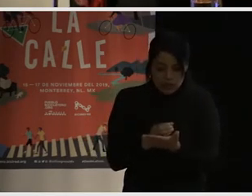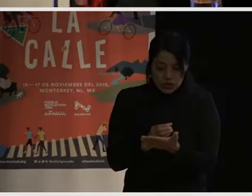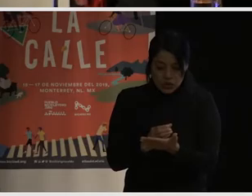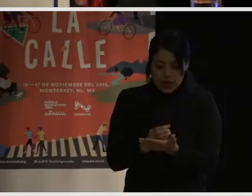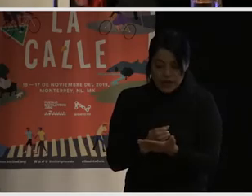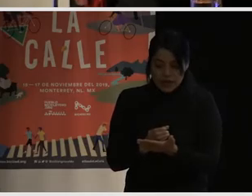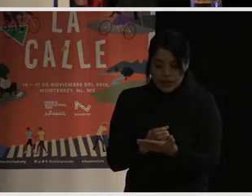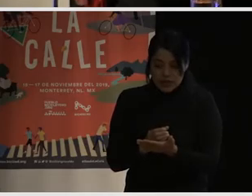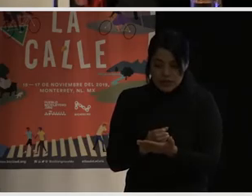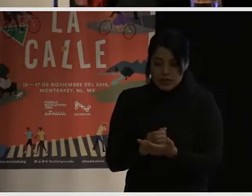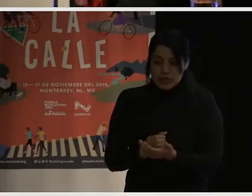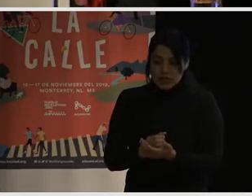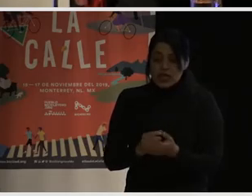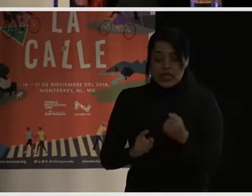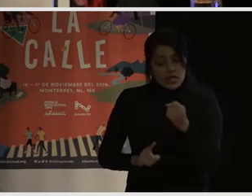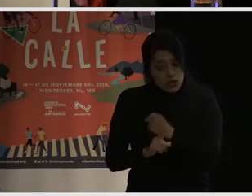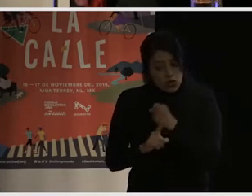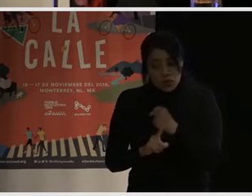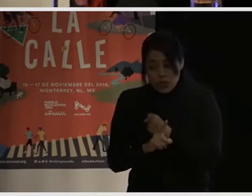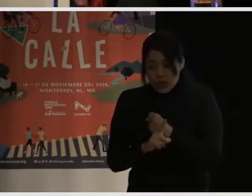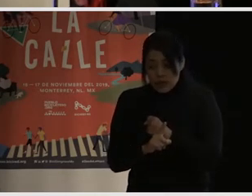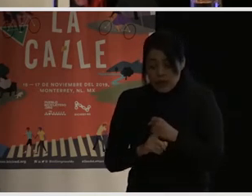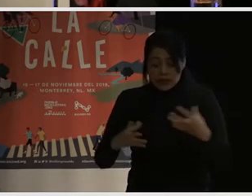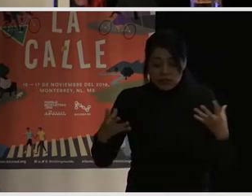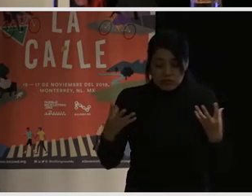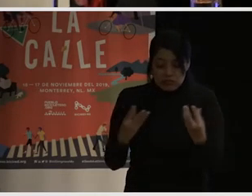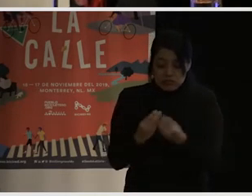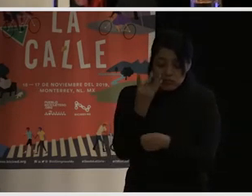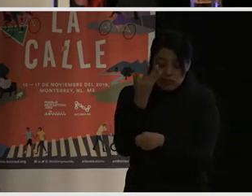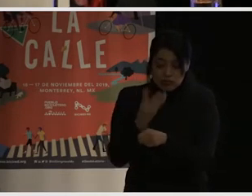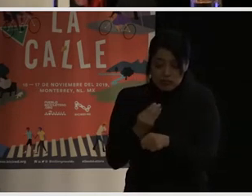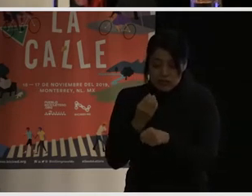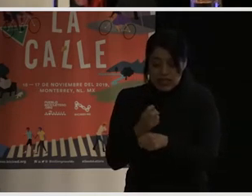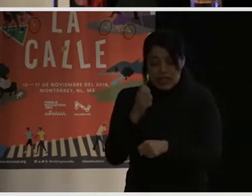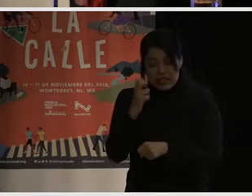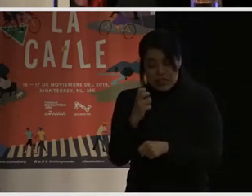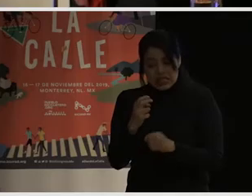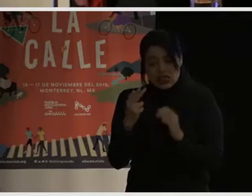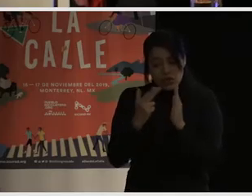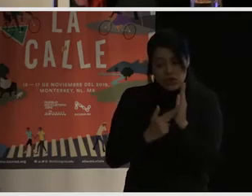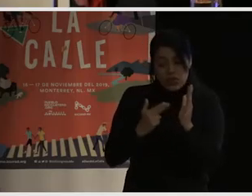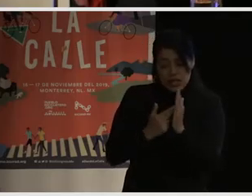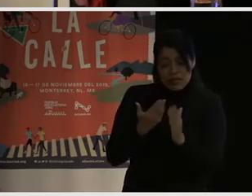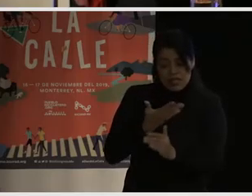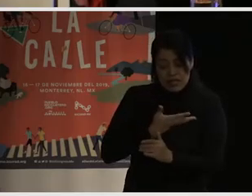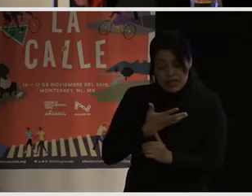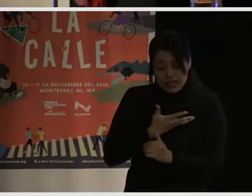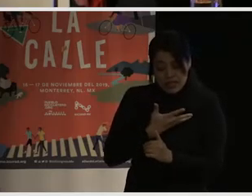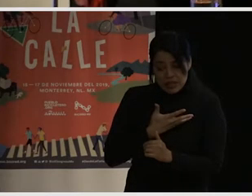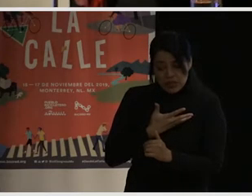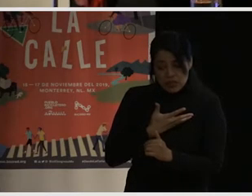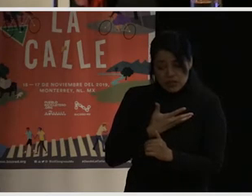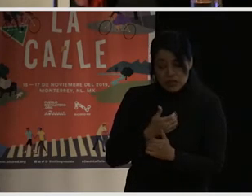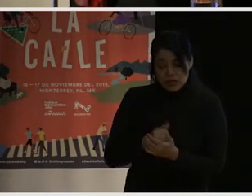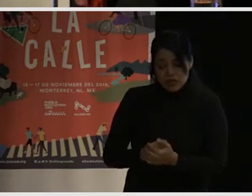sobre todo la problemática se socializa y yo creo que ese es una gran herramienta que tenemos como